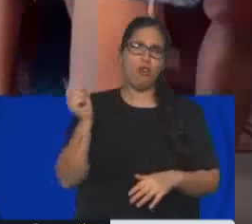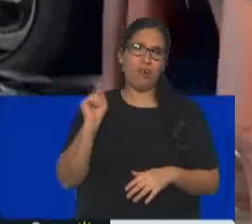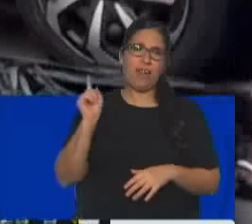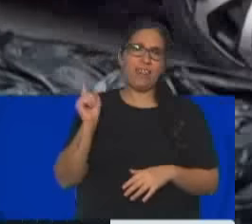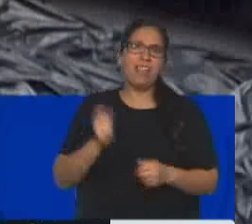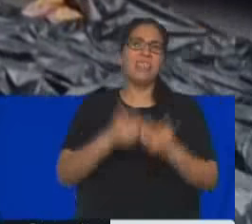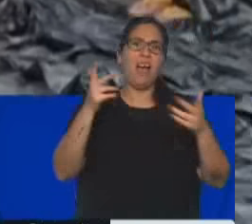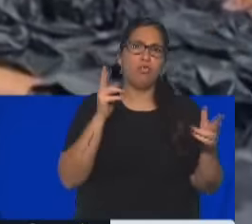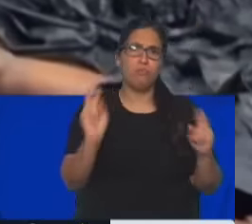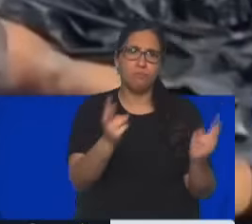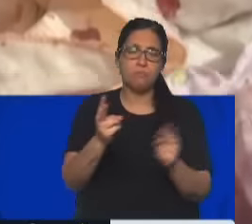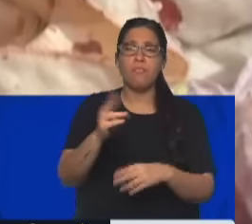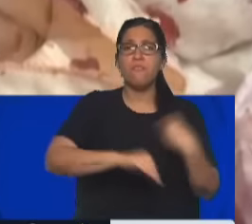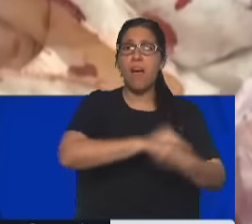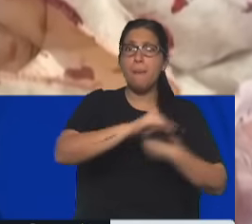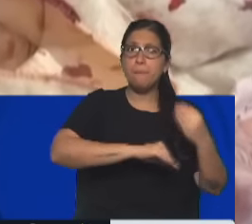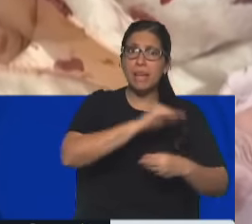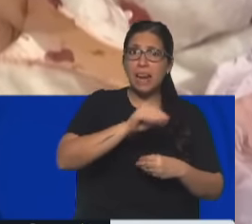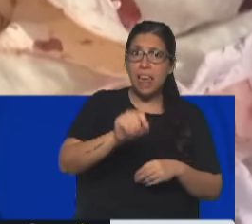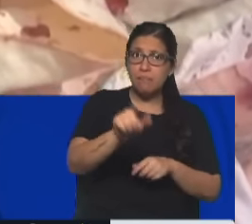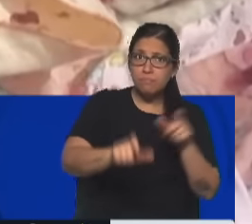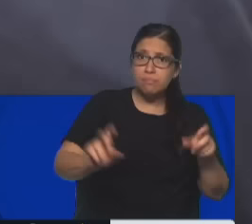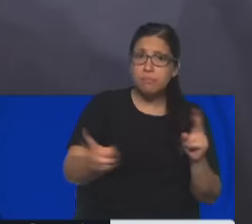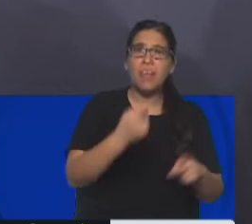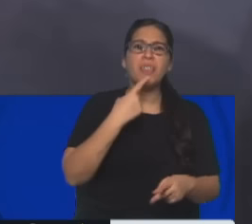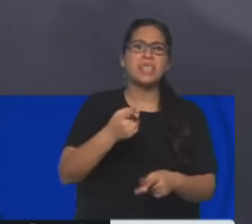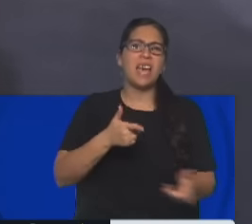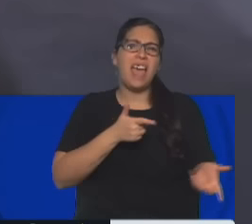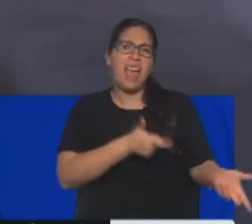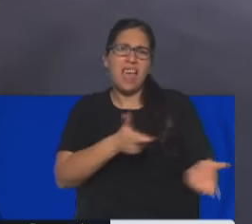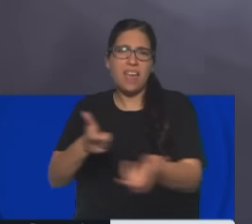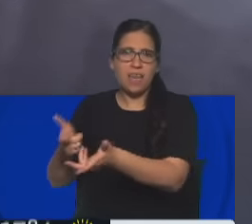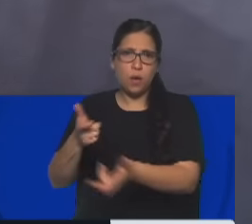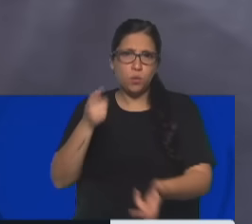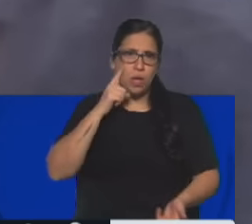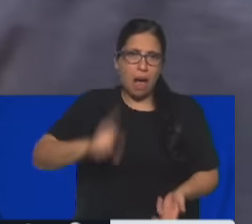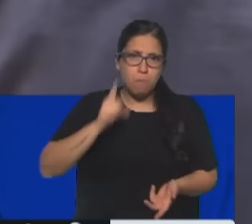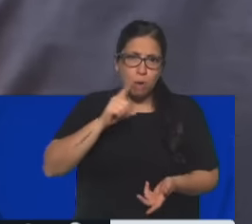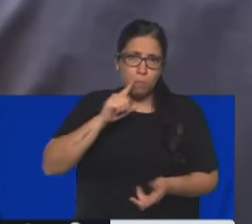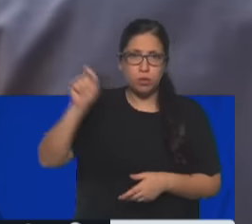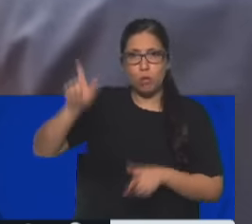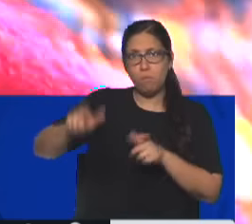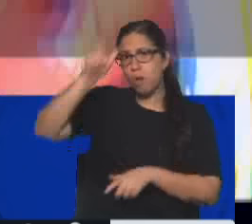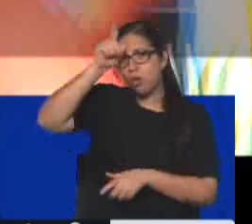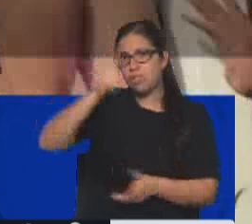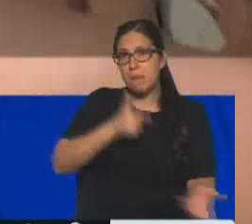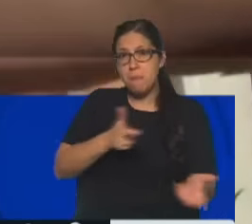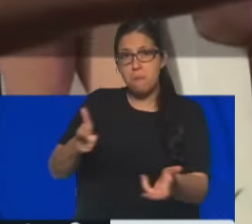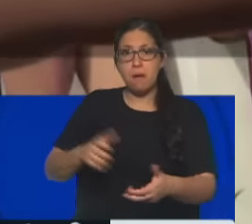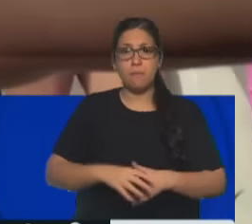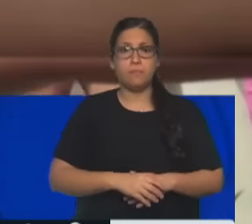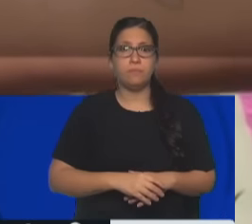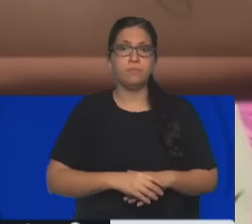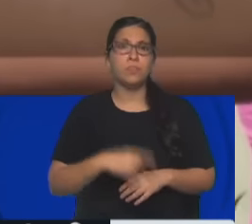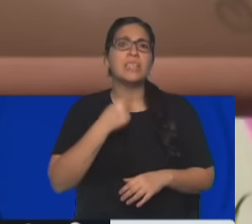En tanto, familiares de las víctimas denunciaron una masacre y ejecuciones sumarias a manos de la policía. Eu só quero